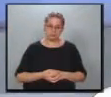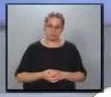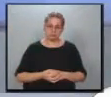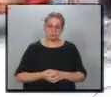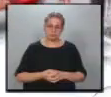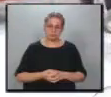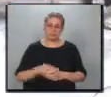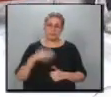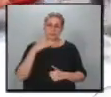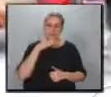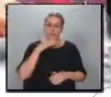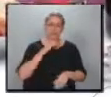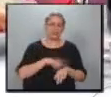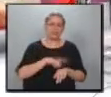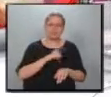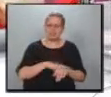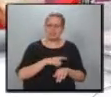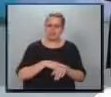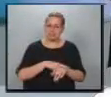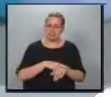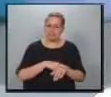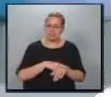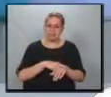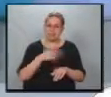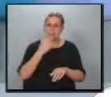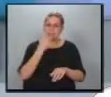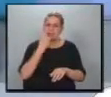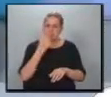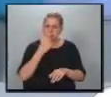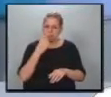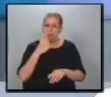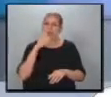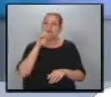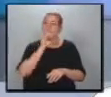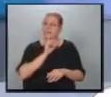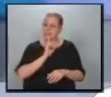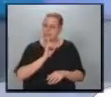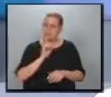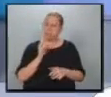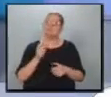El vino es tiempo, ¿no? O sea que este minuto de aire de repente y de silencio